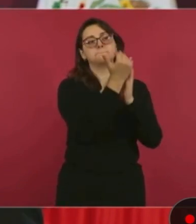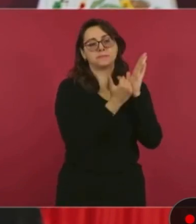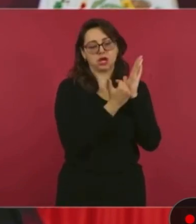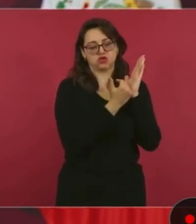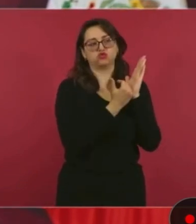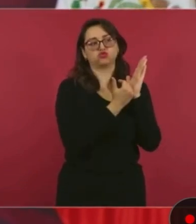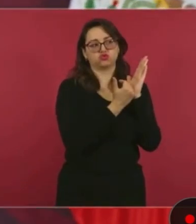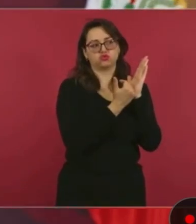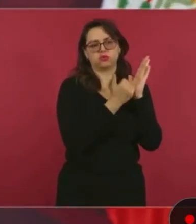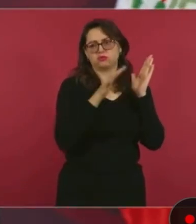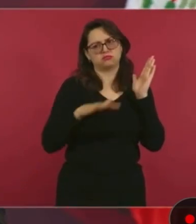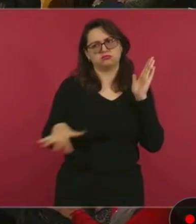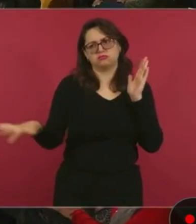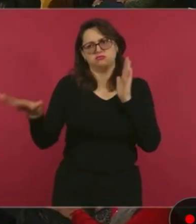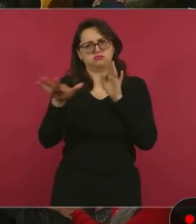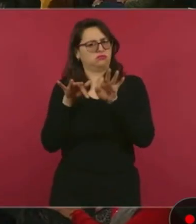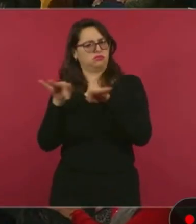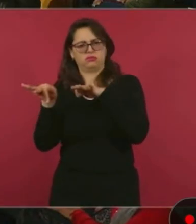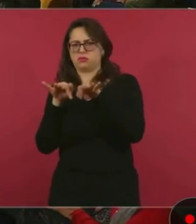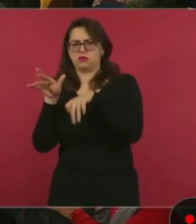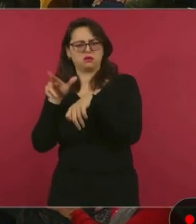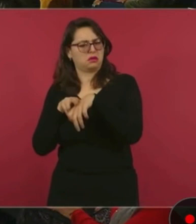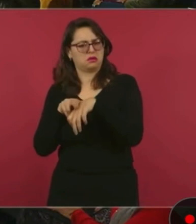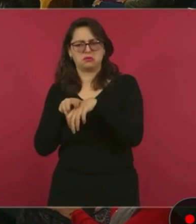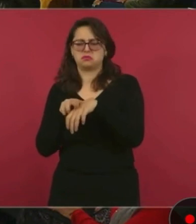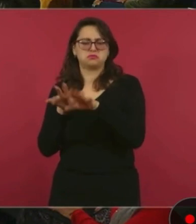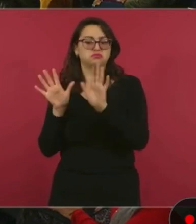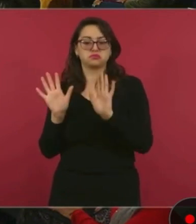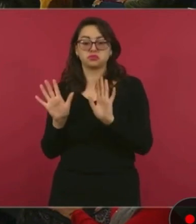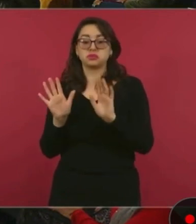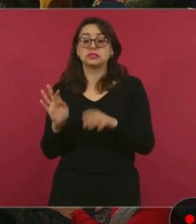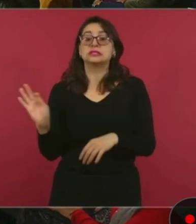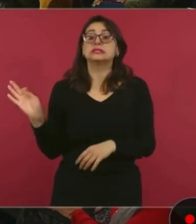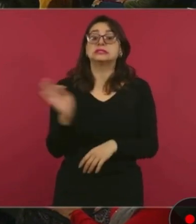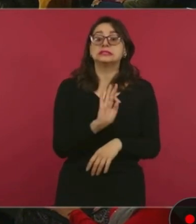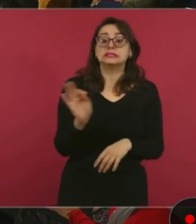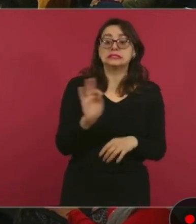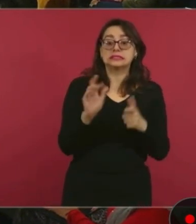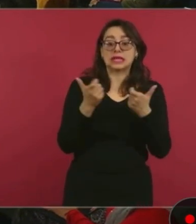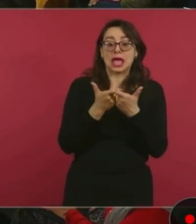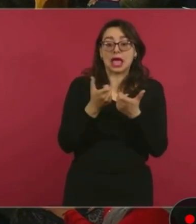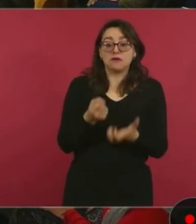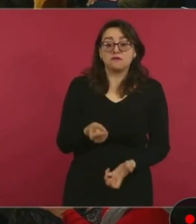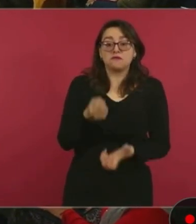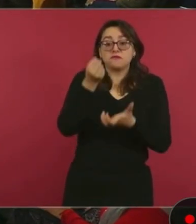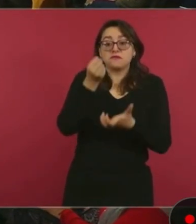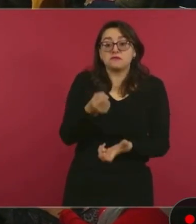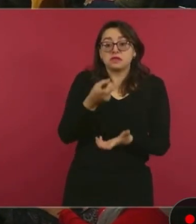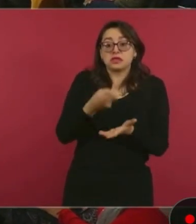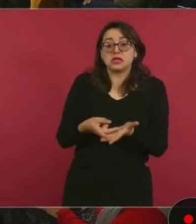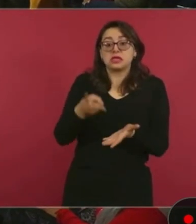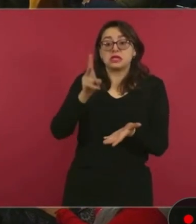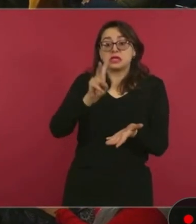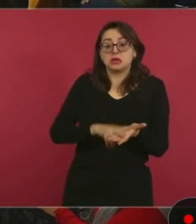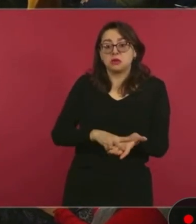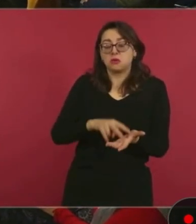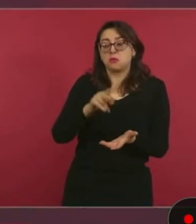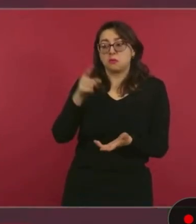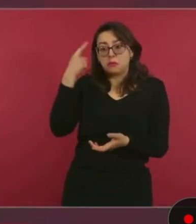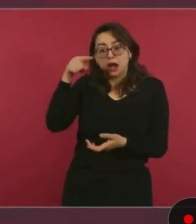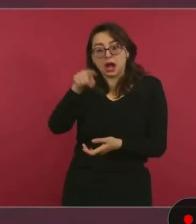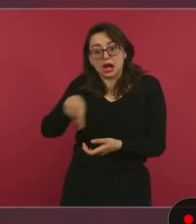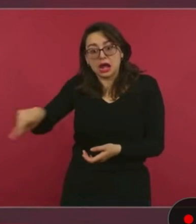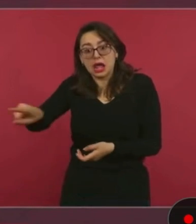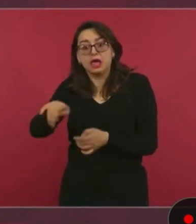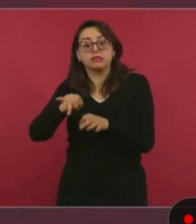Eso es todo. ¿Se encuentran algún fideicomiso que pudiera estar afectando a los que tienen menores ingresos, pudieran considerar? Claro, y